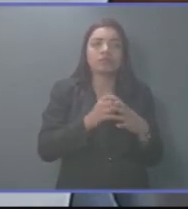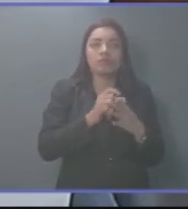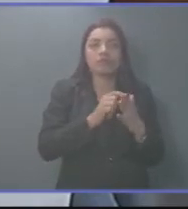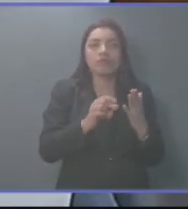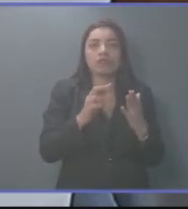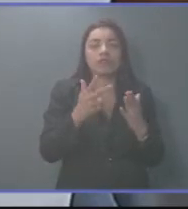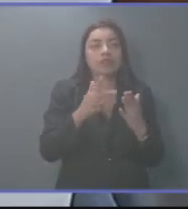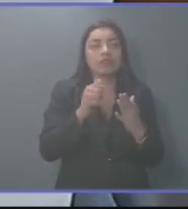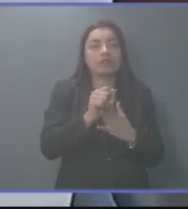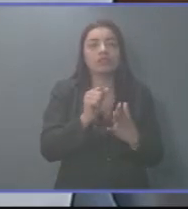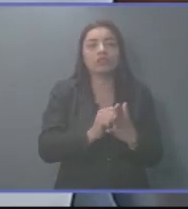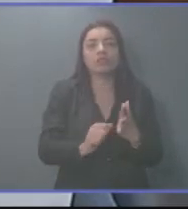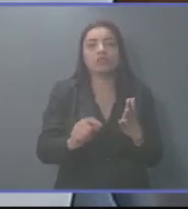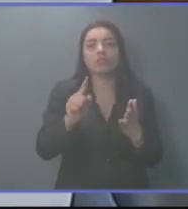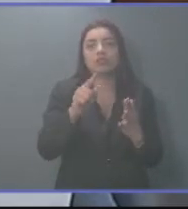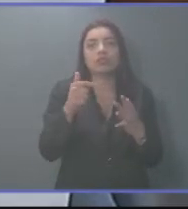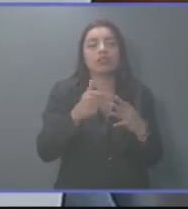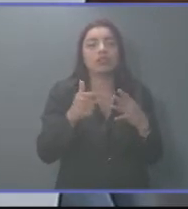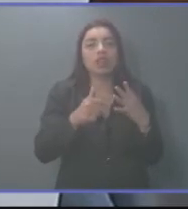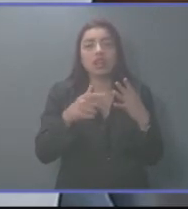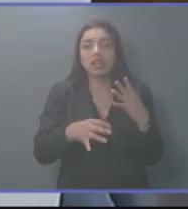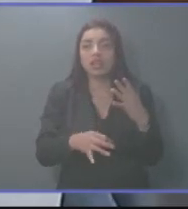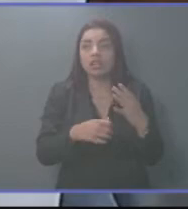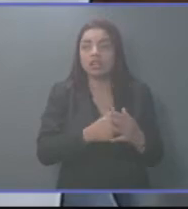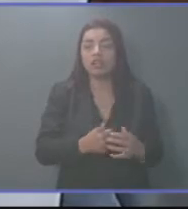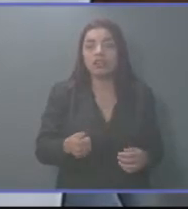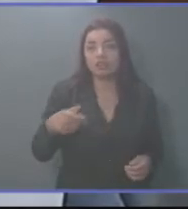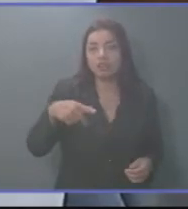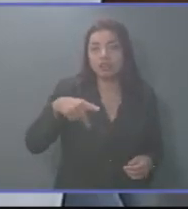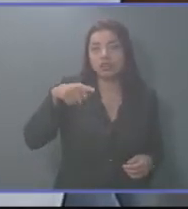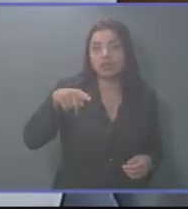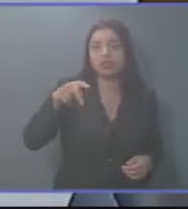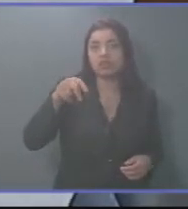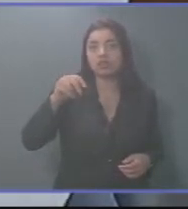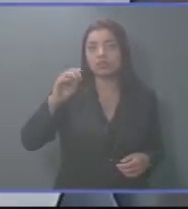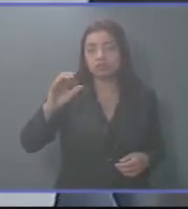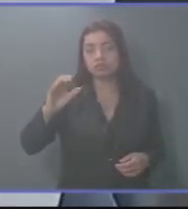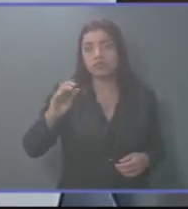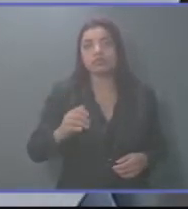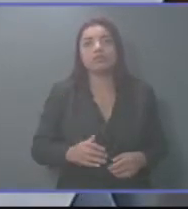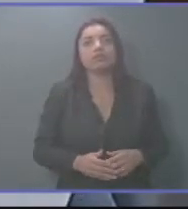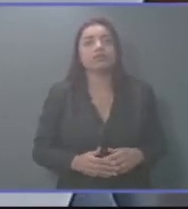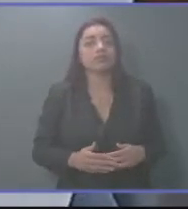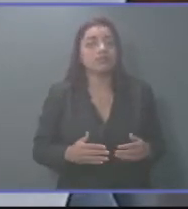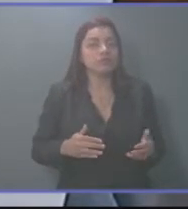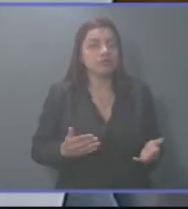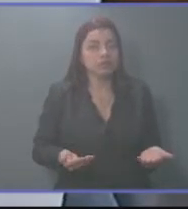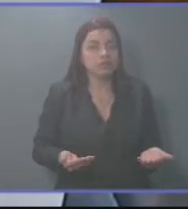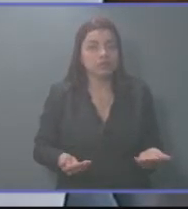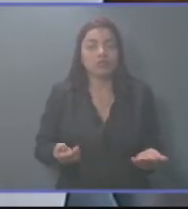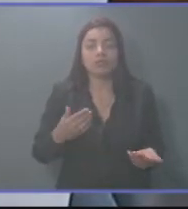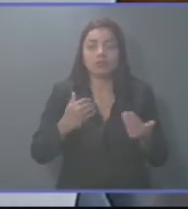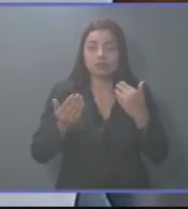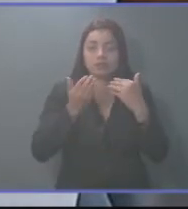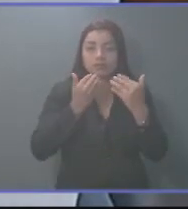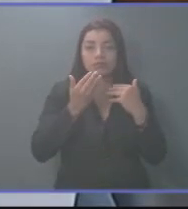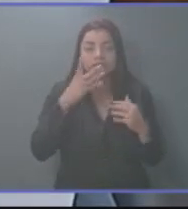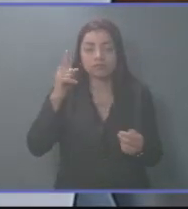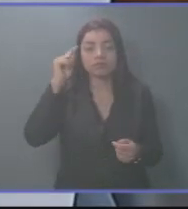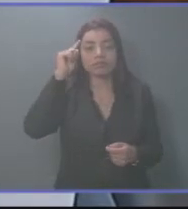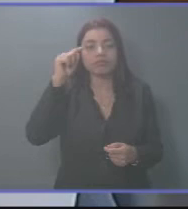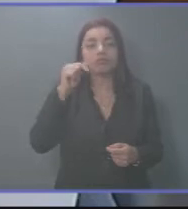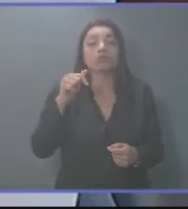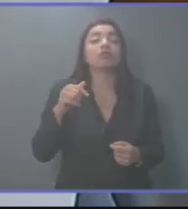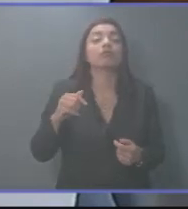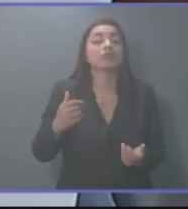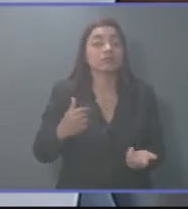del artículo 1 de la Ley Orgánica de la Policía Nacional Civil. Se explica en la iniciativa